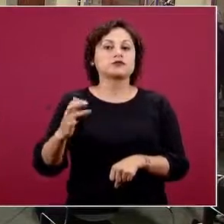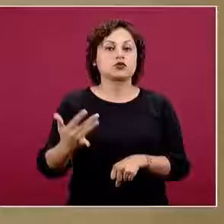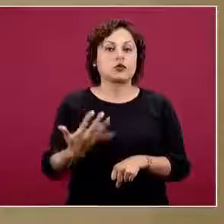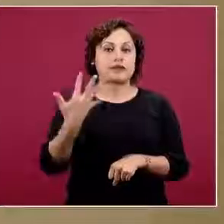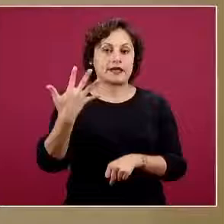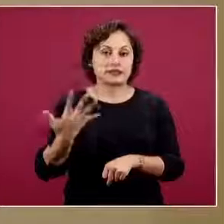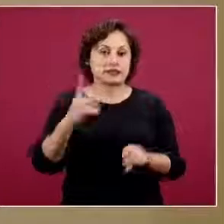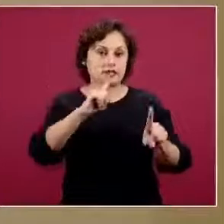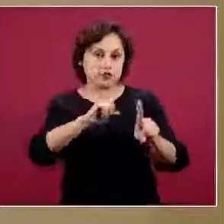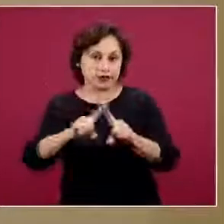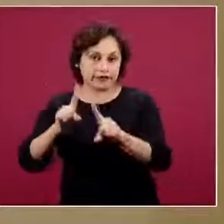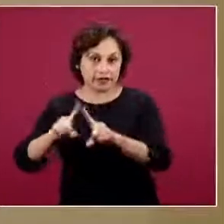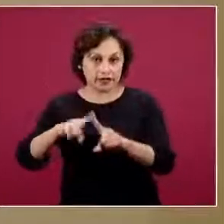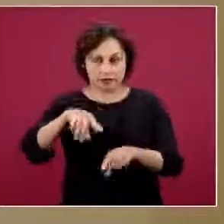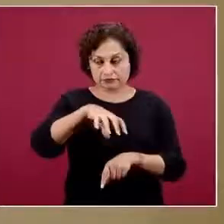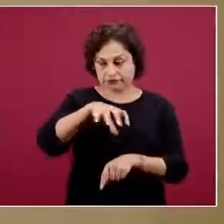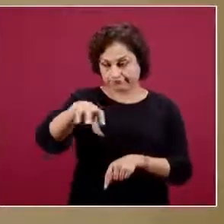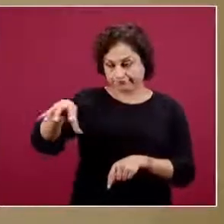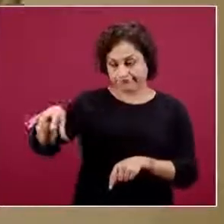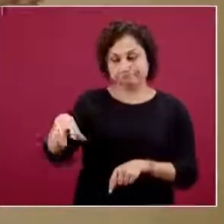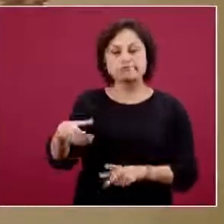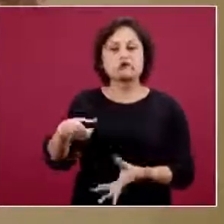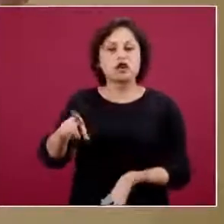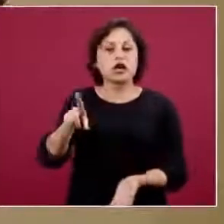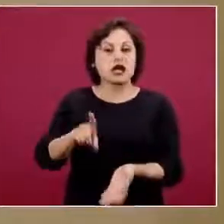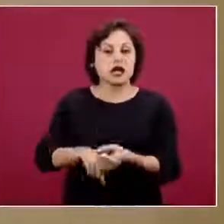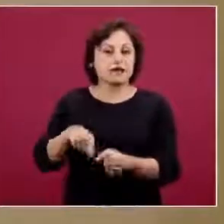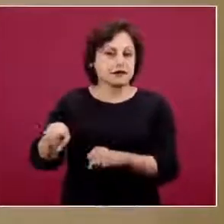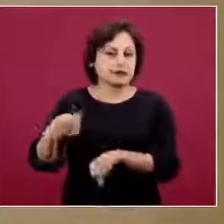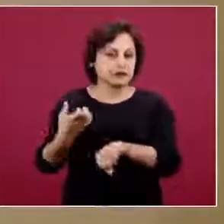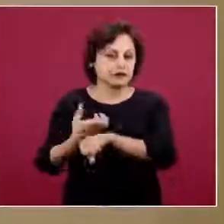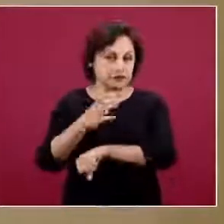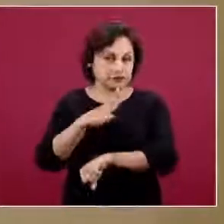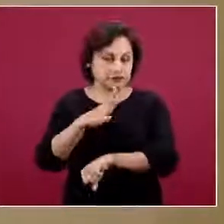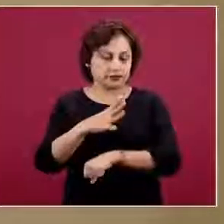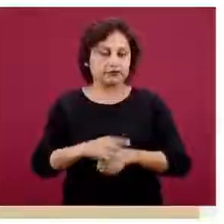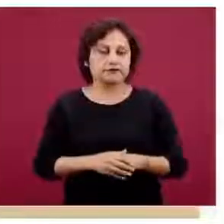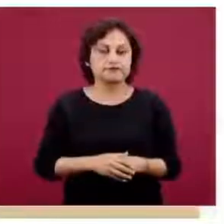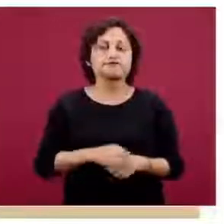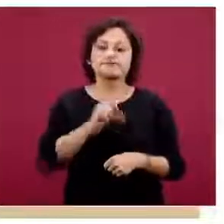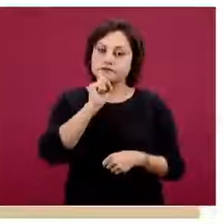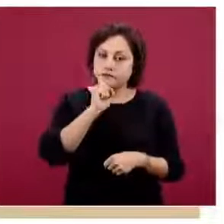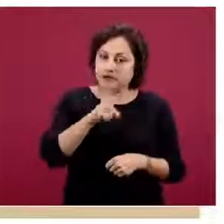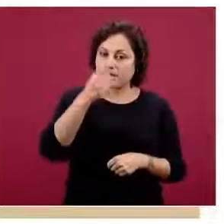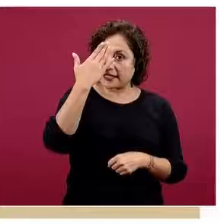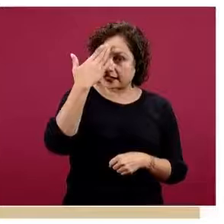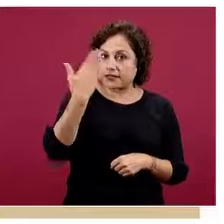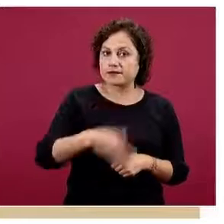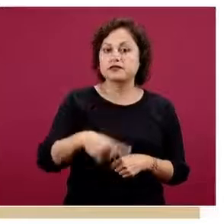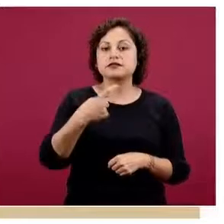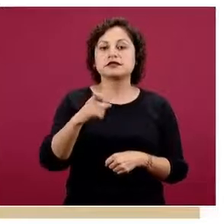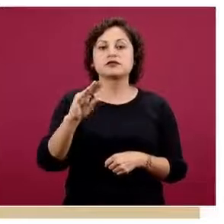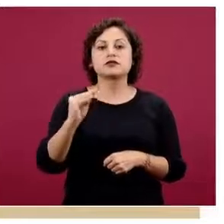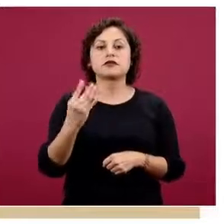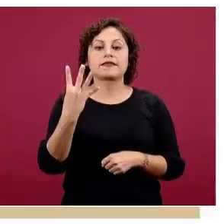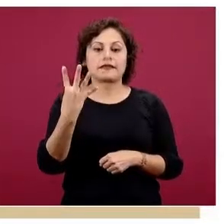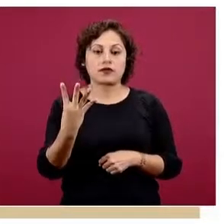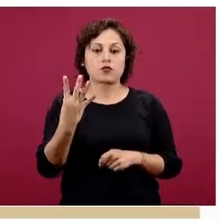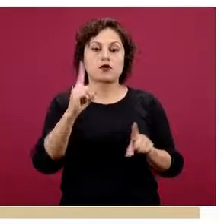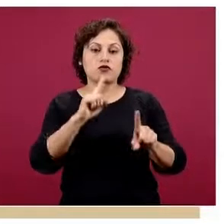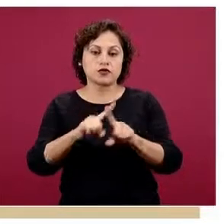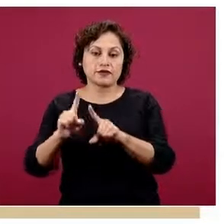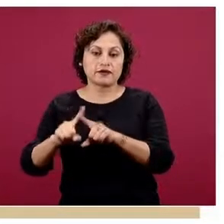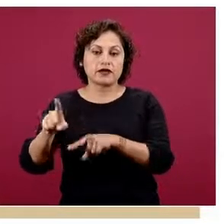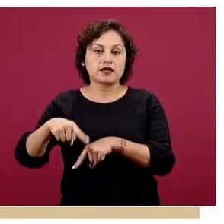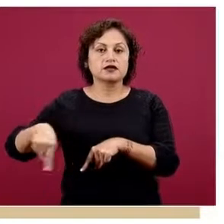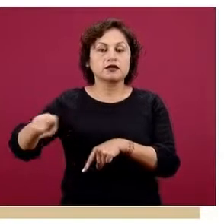que estaban dentro de alguna forma de la entidad federativa y que teníamos 194 unidades que estaban fuera